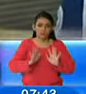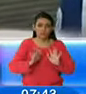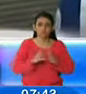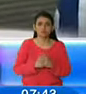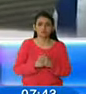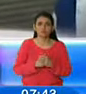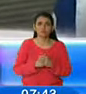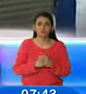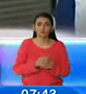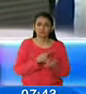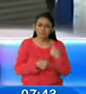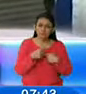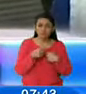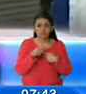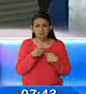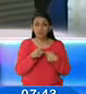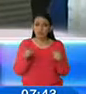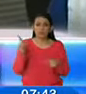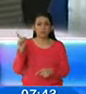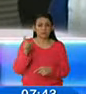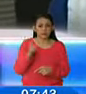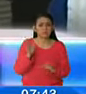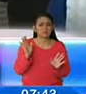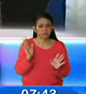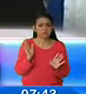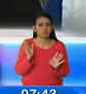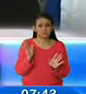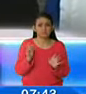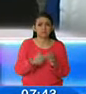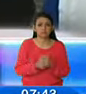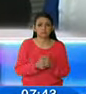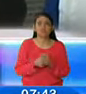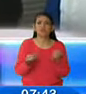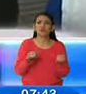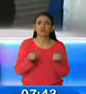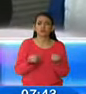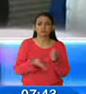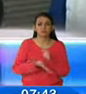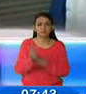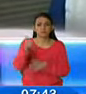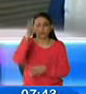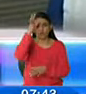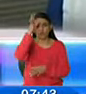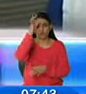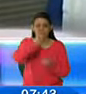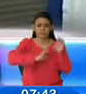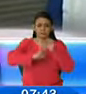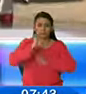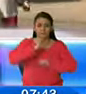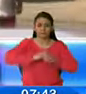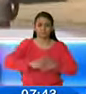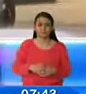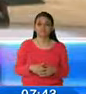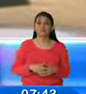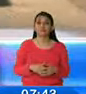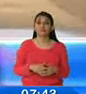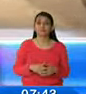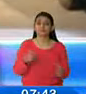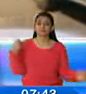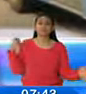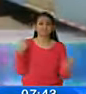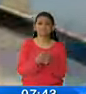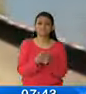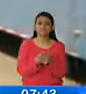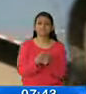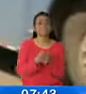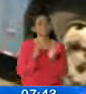Aparentemente con lesiones leves, pero que sí necesitan y ameritan un control con exámenes complementarios. Las causas del accidente